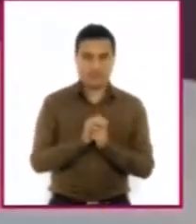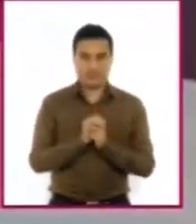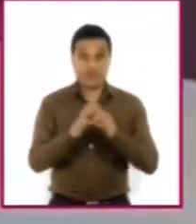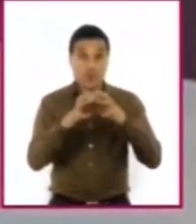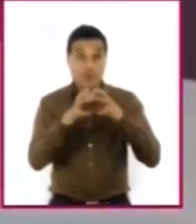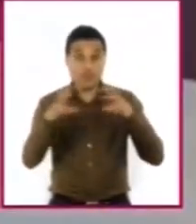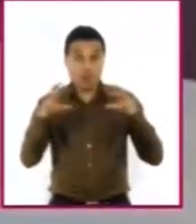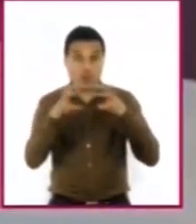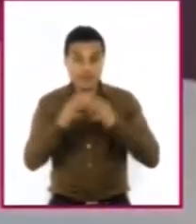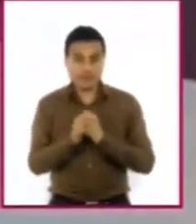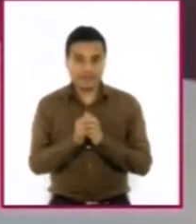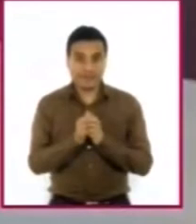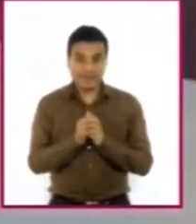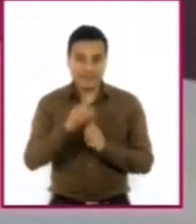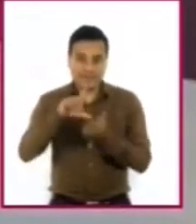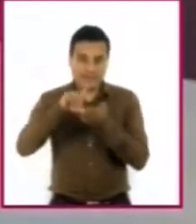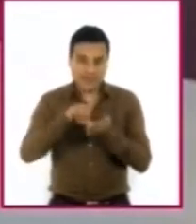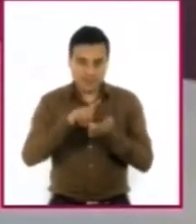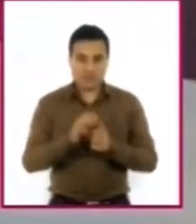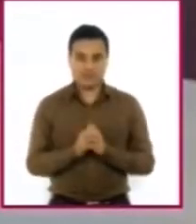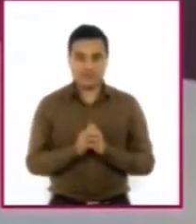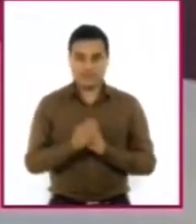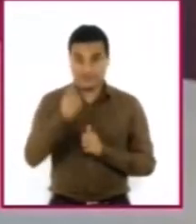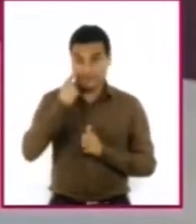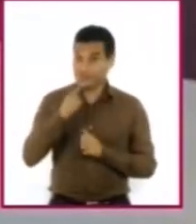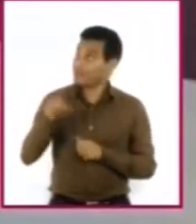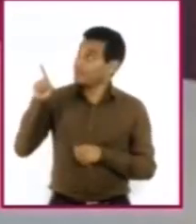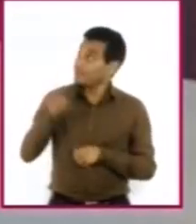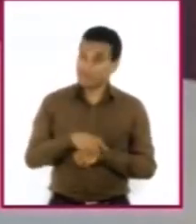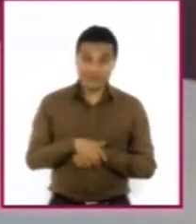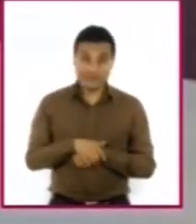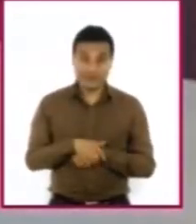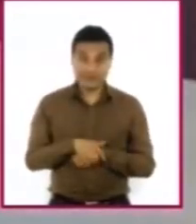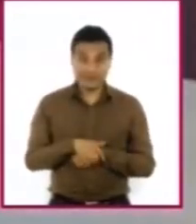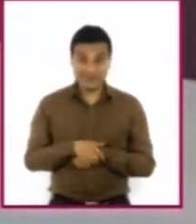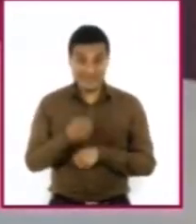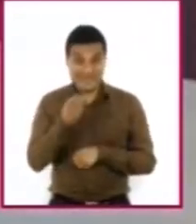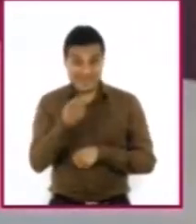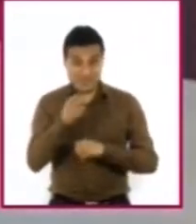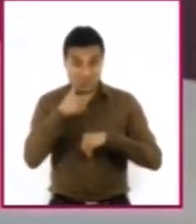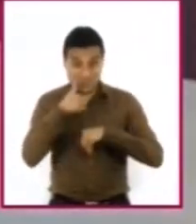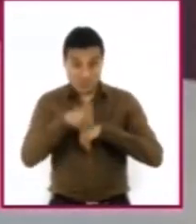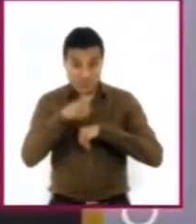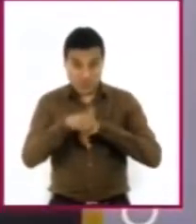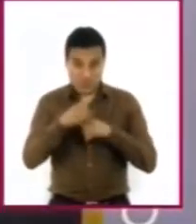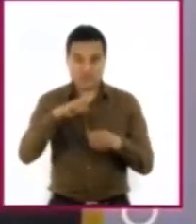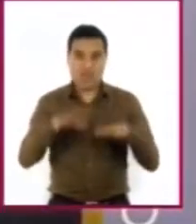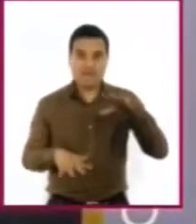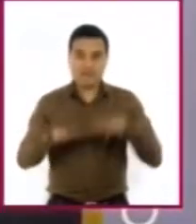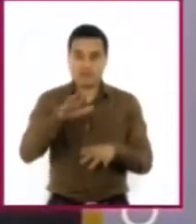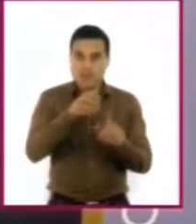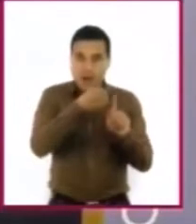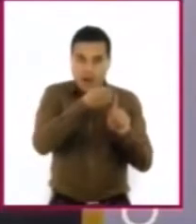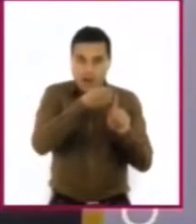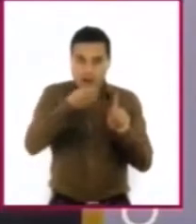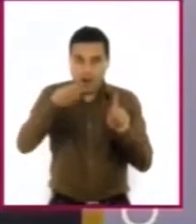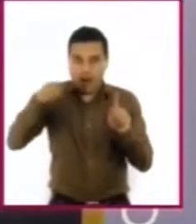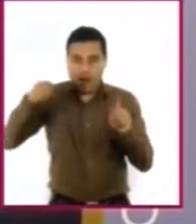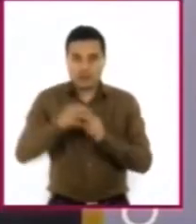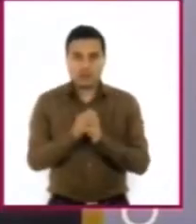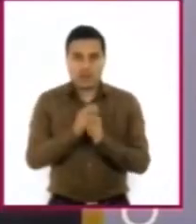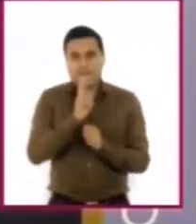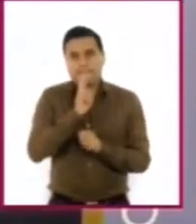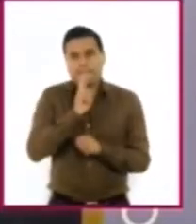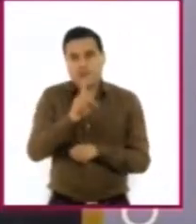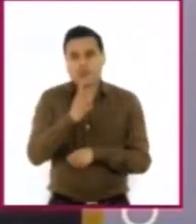de un cubo de 1 metro de lado. En ocasiones, estas unidades son muy grandes y utilizamos los submúltiplos, como el